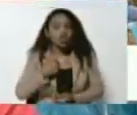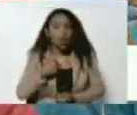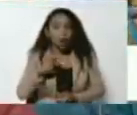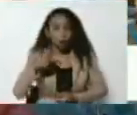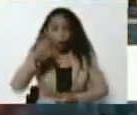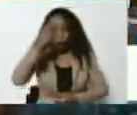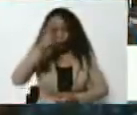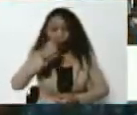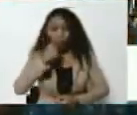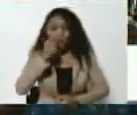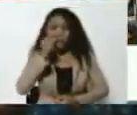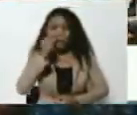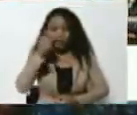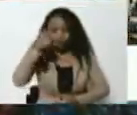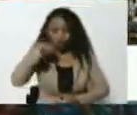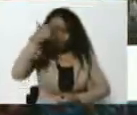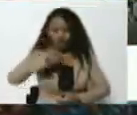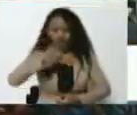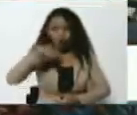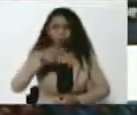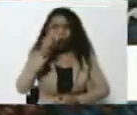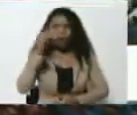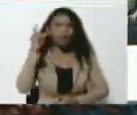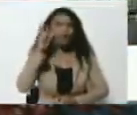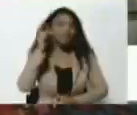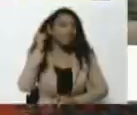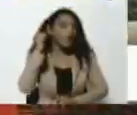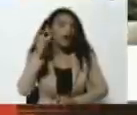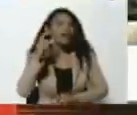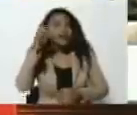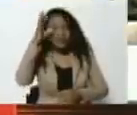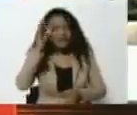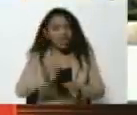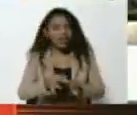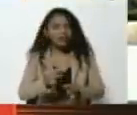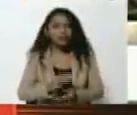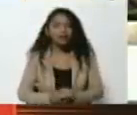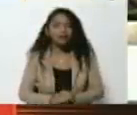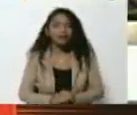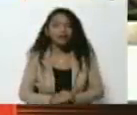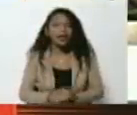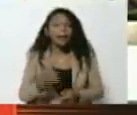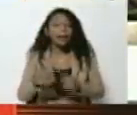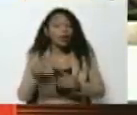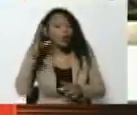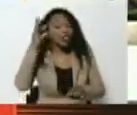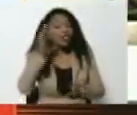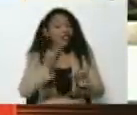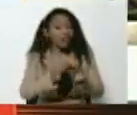fe. Nosotros somos hombres y mujeres de fe, pero de fe verdadera.